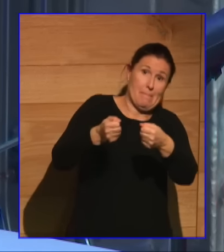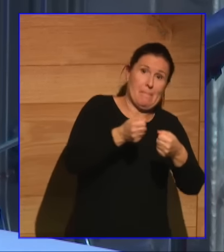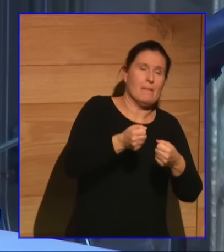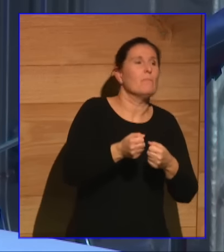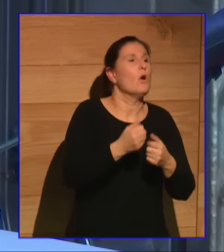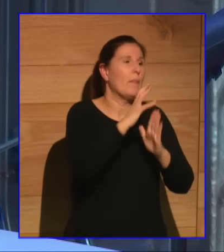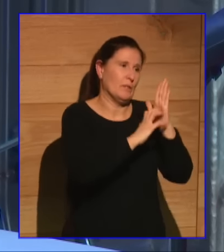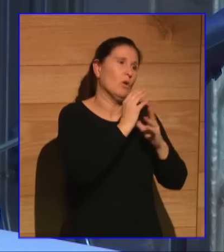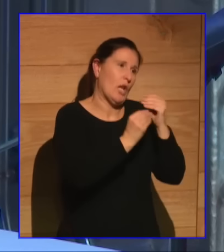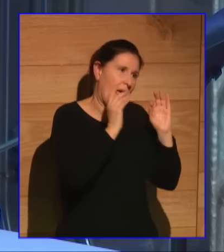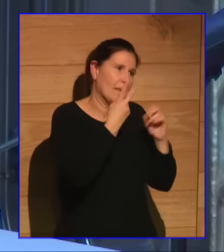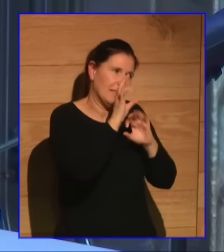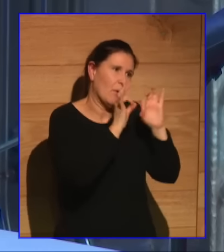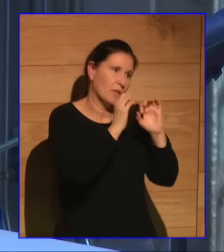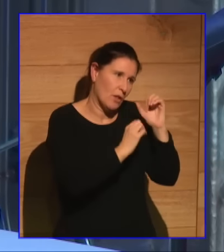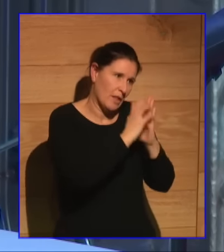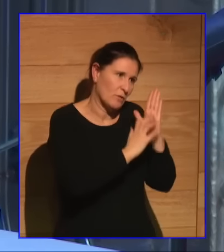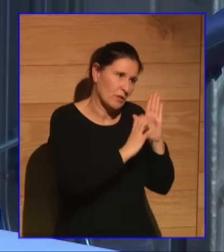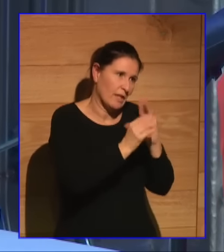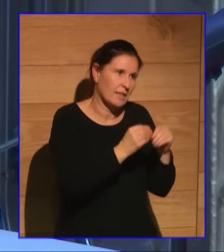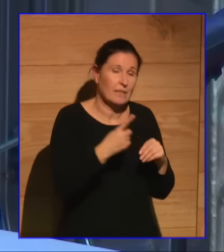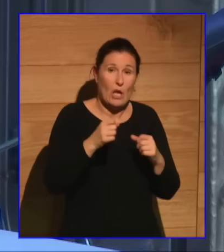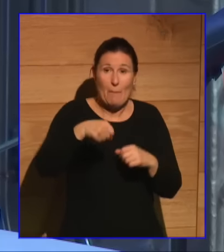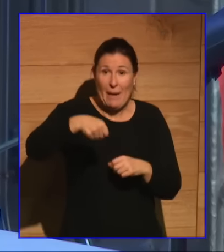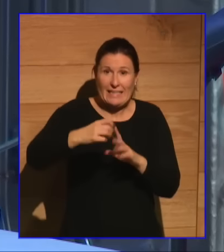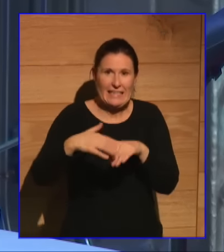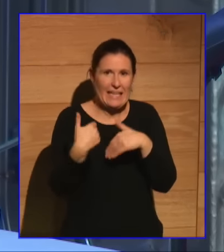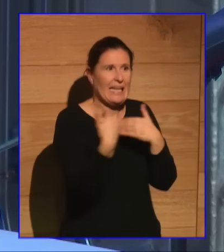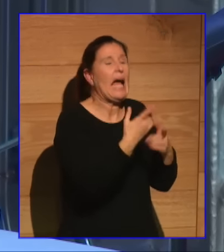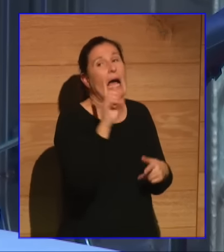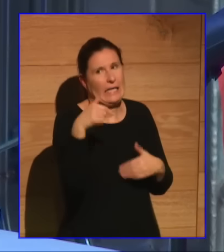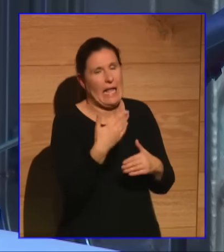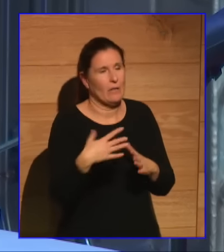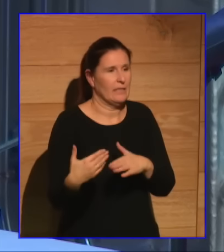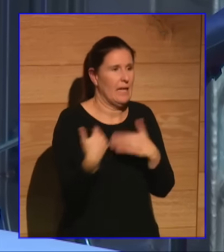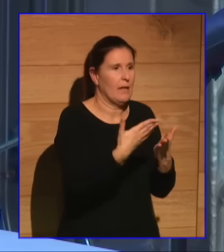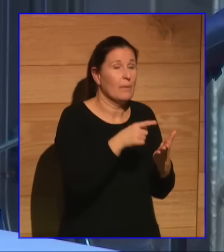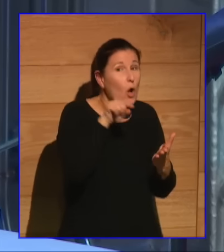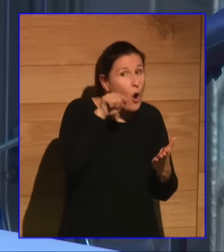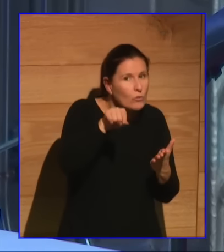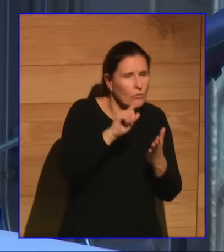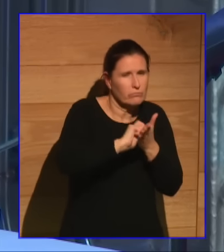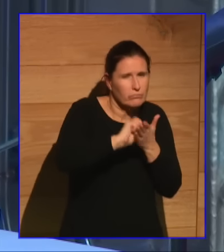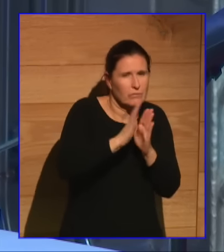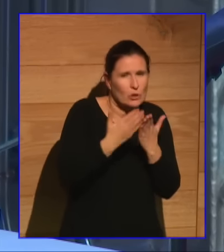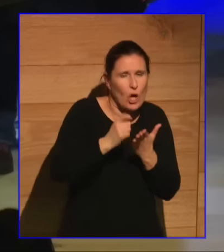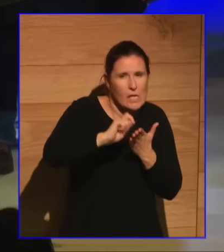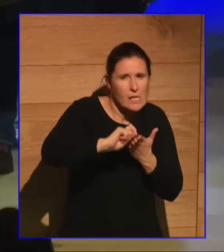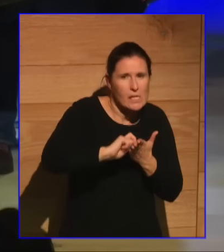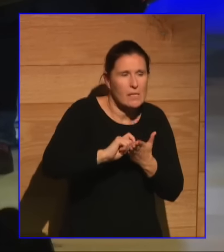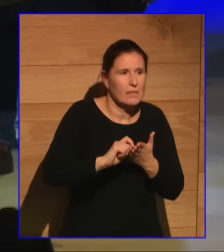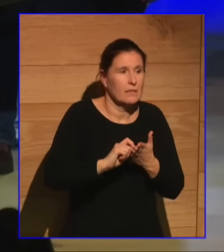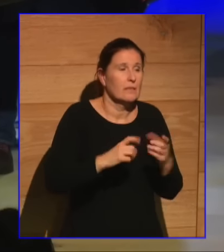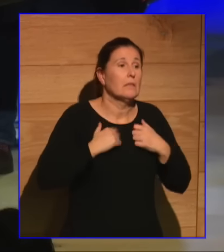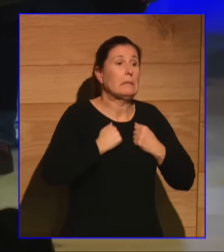hace. Y le dice, yo le regalo a usted la maleta, pero, le regalo, perdón. Pero usted me escribe esta historia. Caballero, por favor, que llamo a la